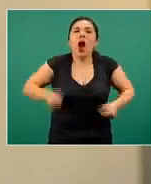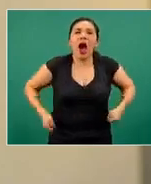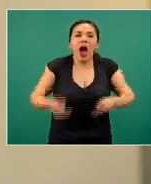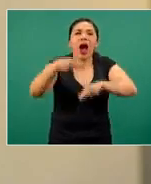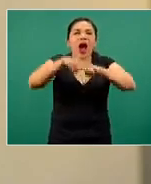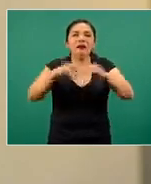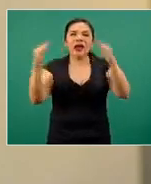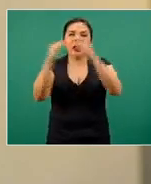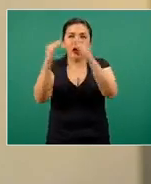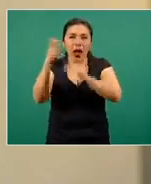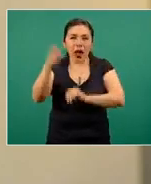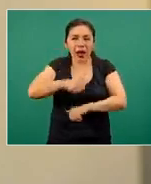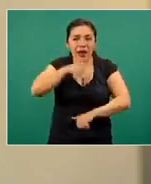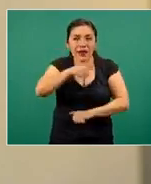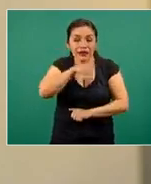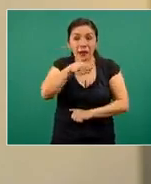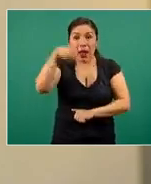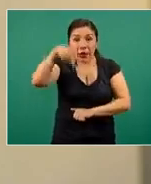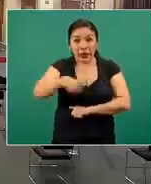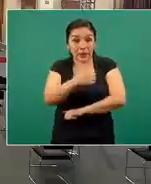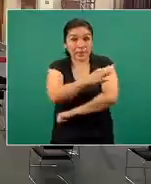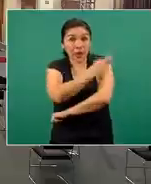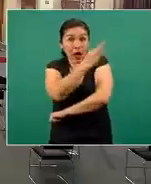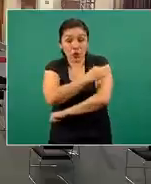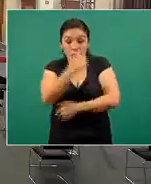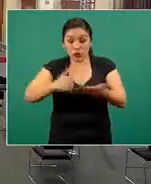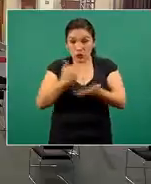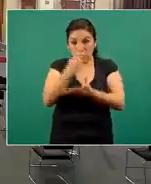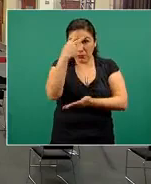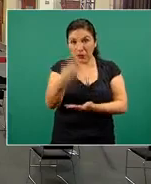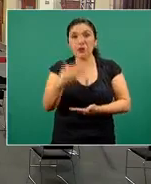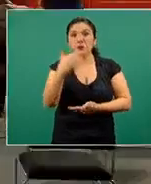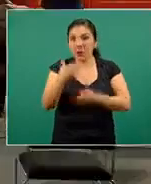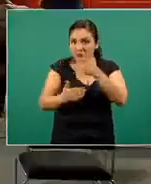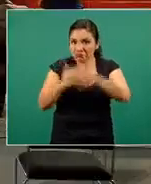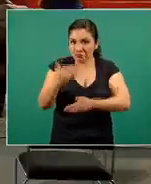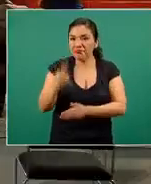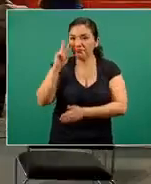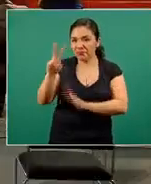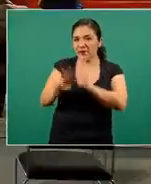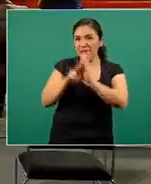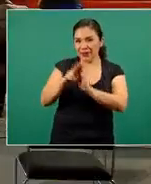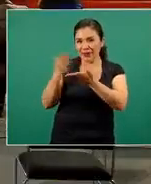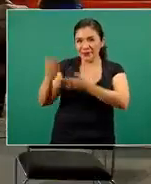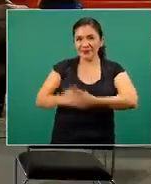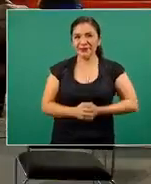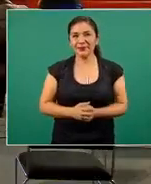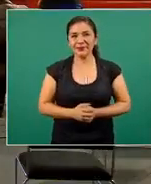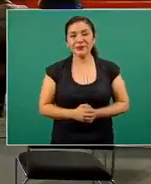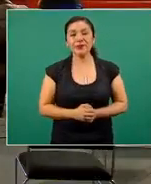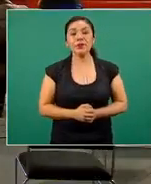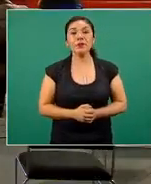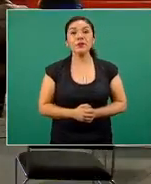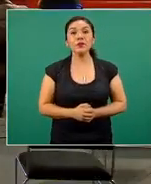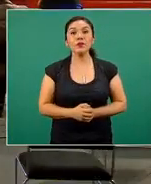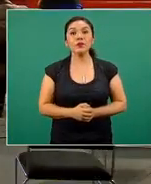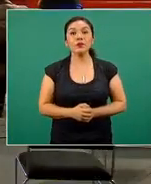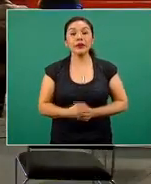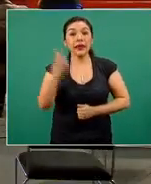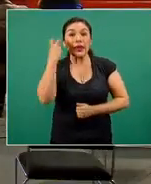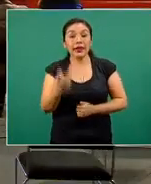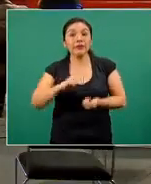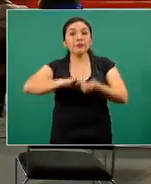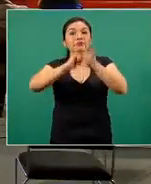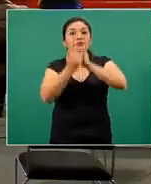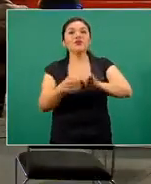Entonces, la vacunación en la Ciudad de México va avanzando. Si pueden pasar el video, se los agradecería. Y se ha convertido